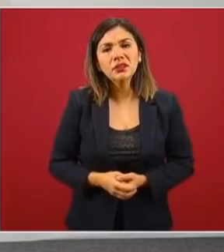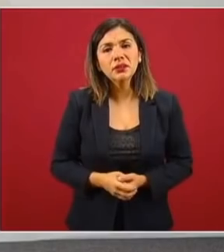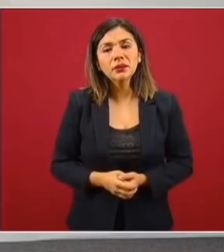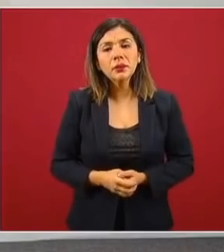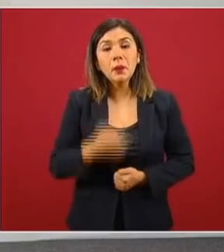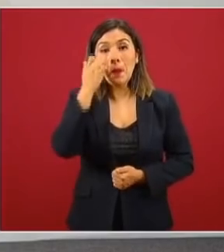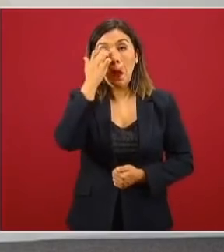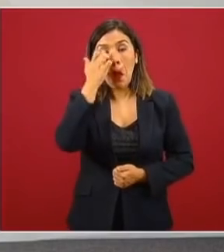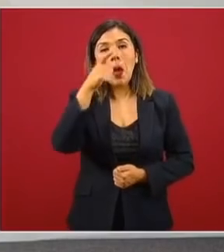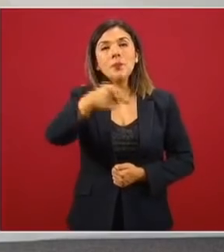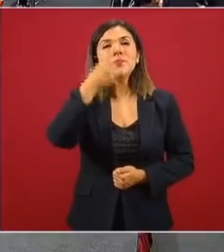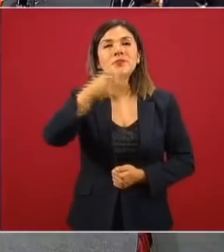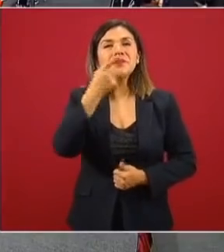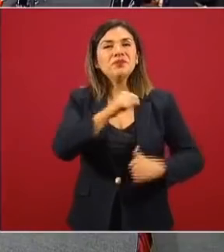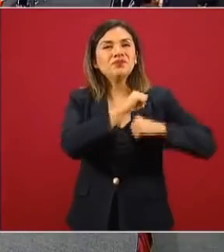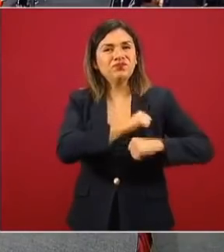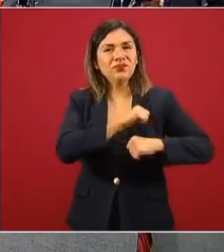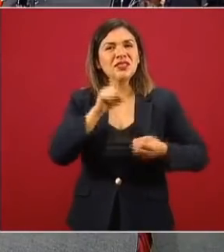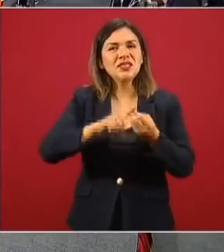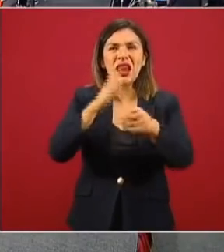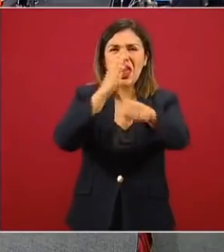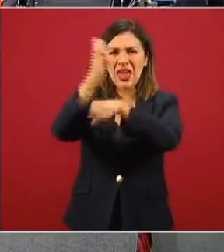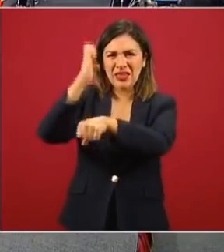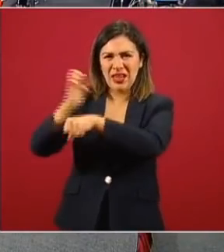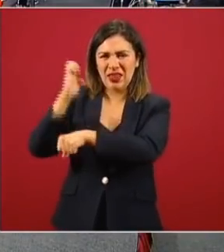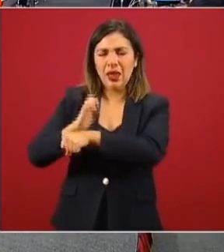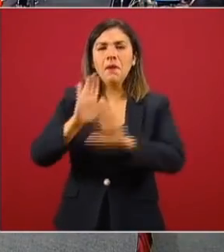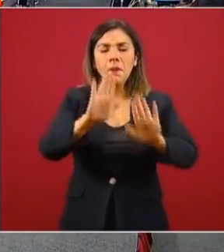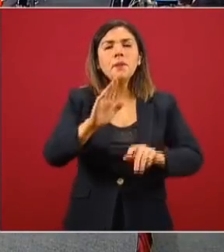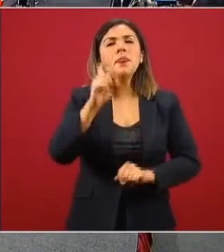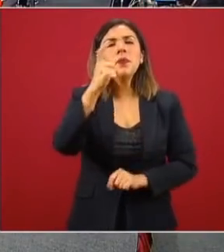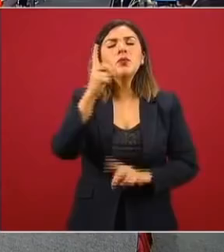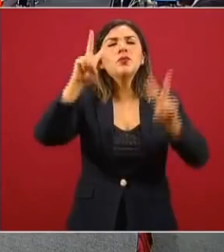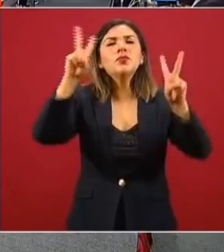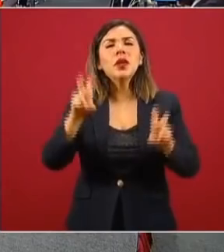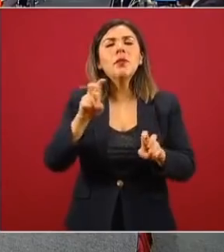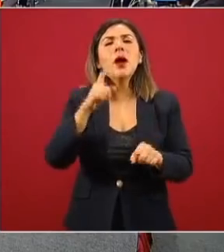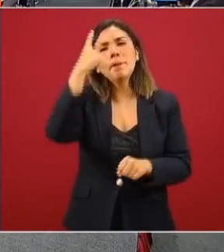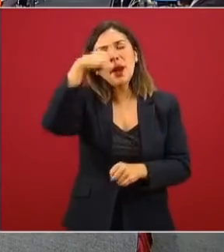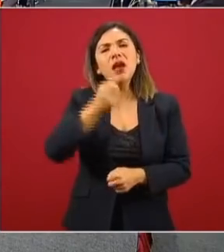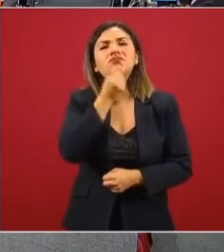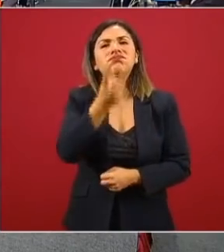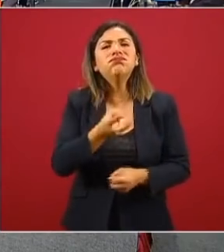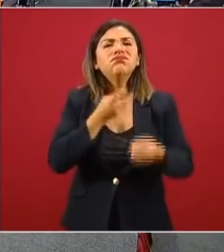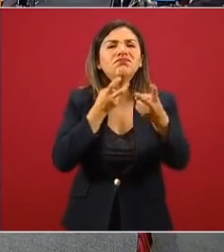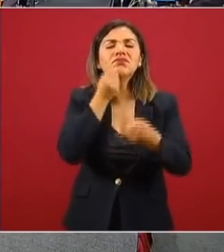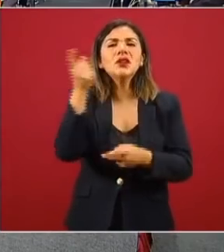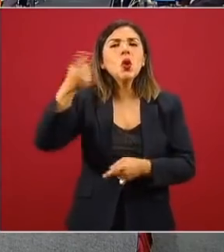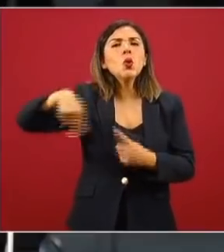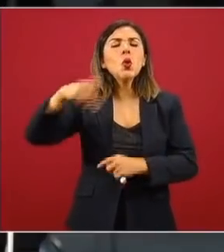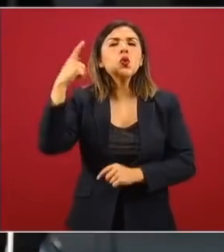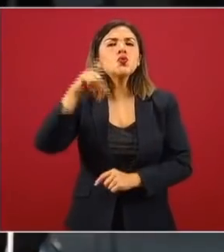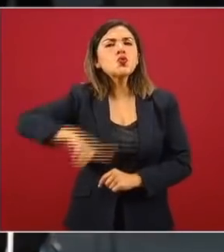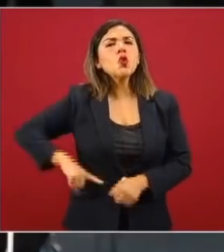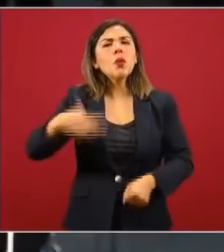Bien, ya que habla de autoridades estatales, nada más permítame por favor un tercer tema que tiene que ver con las declaraciones que dio el gobernador de Puebla,